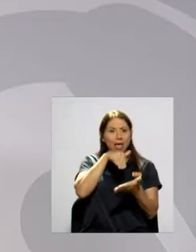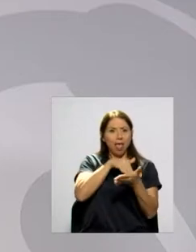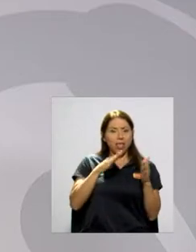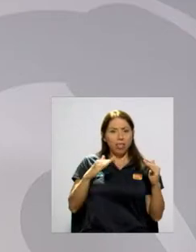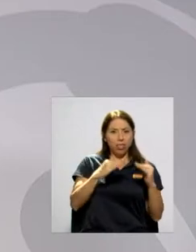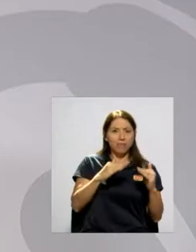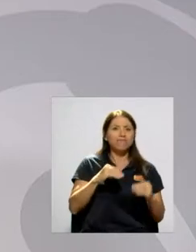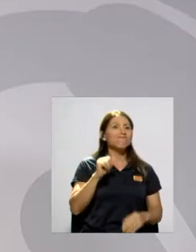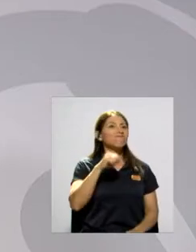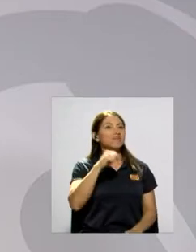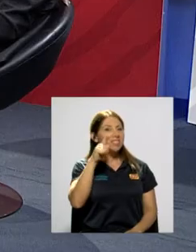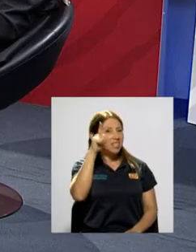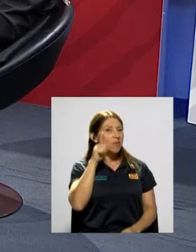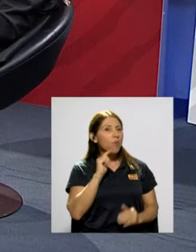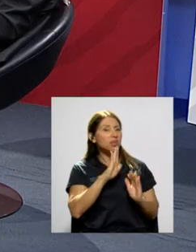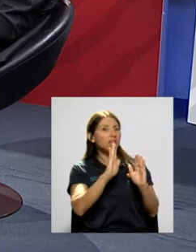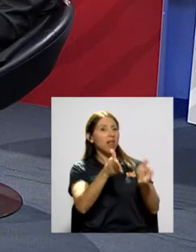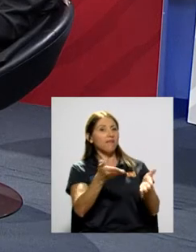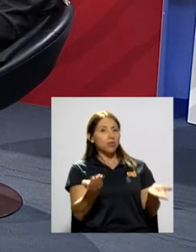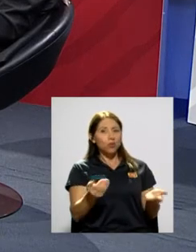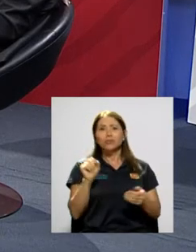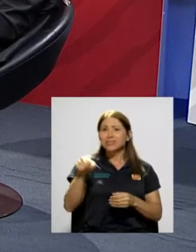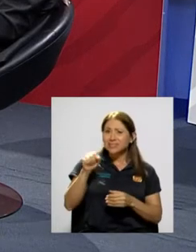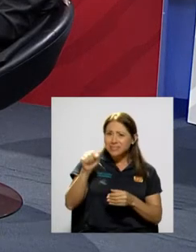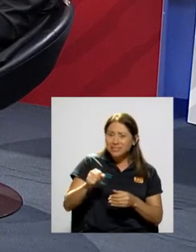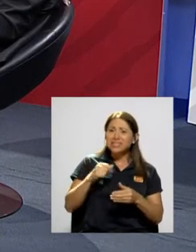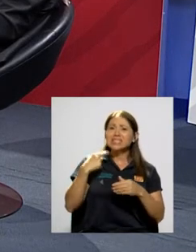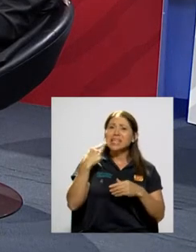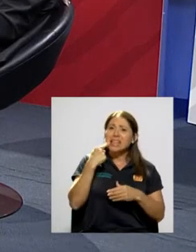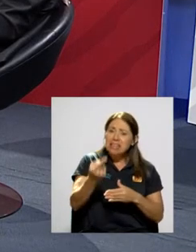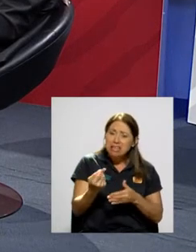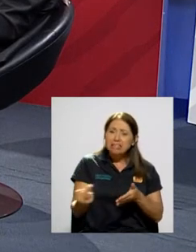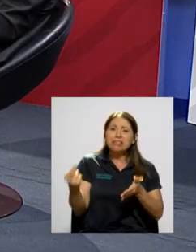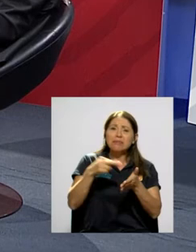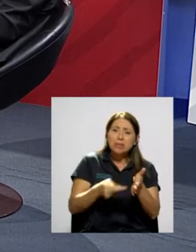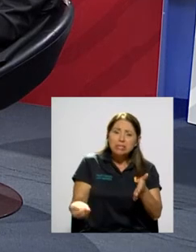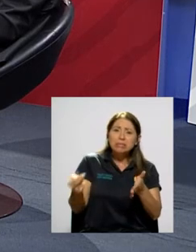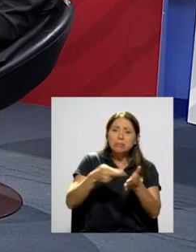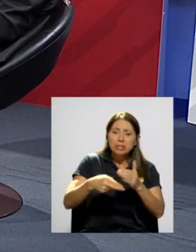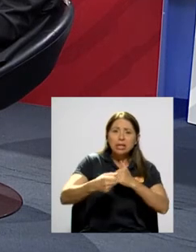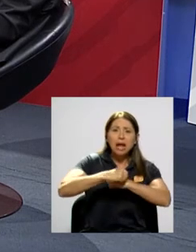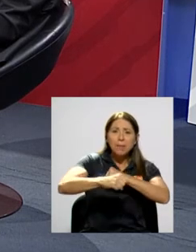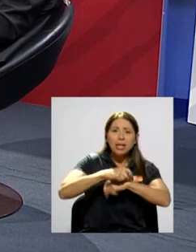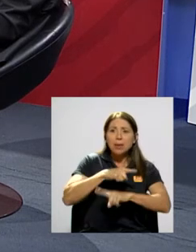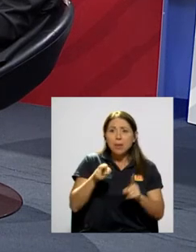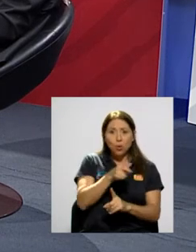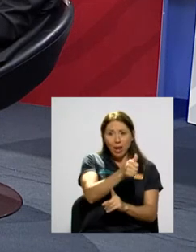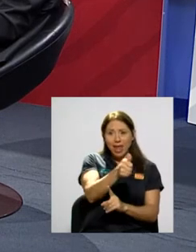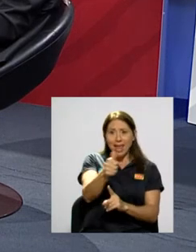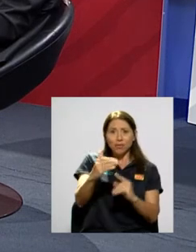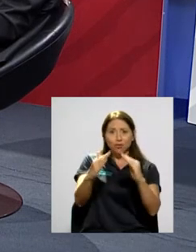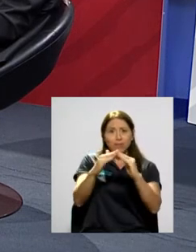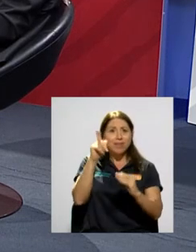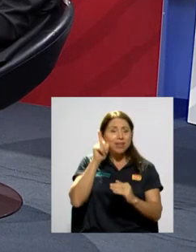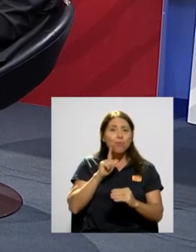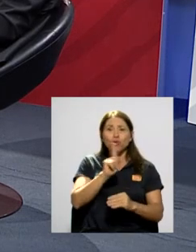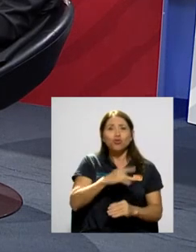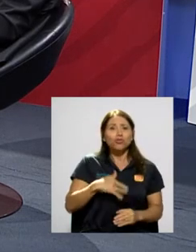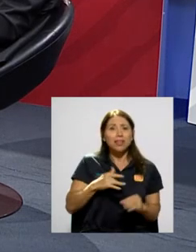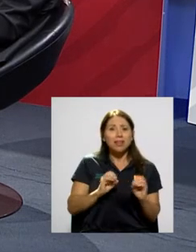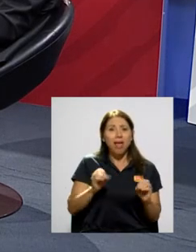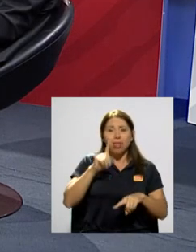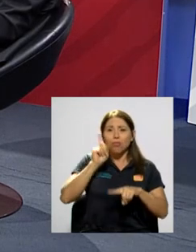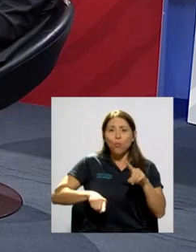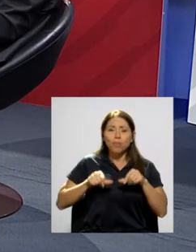Eso es absoluto, y se dice, y cada campaña se retoma y se les dice, pero ellos no sienten. Entonces no podemos seguir discutiendo tampoco de lo que